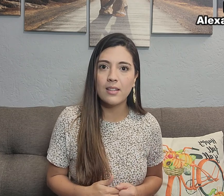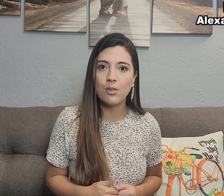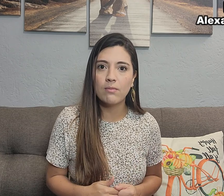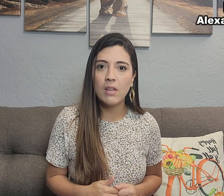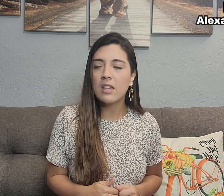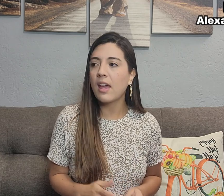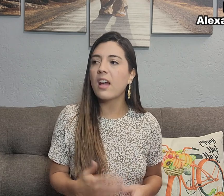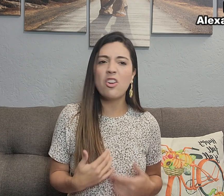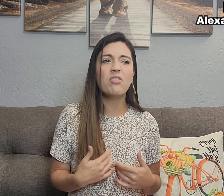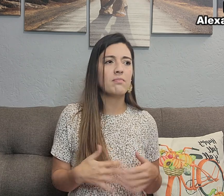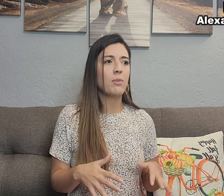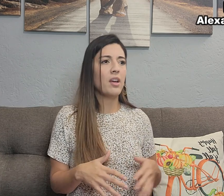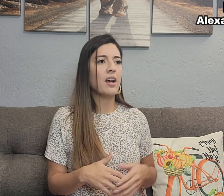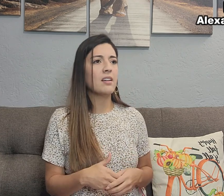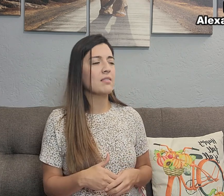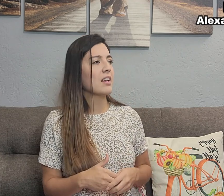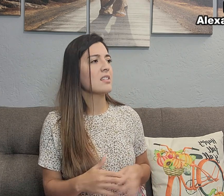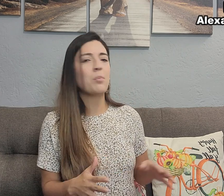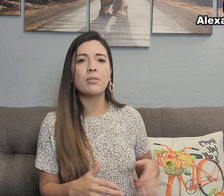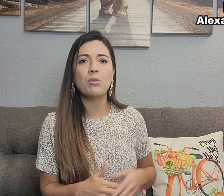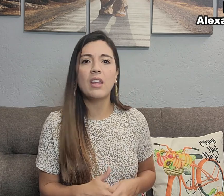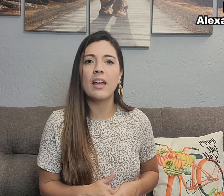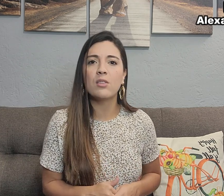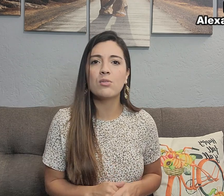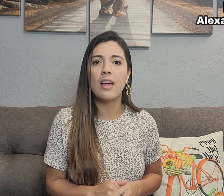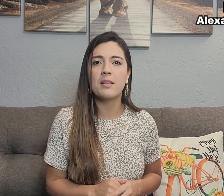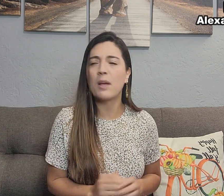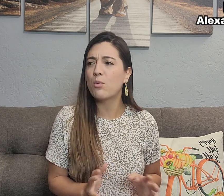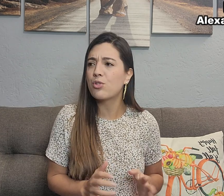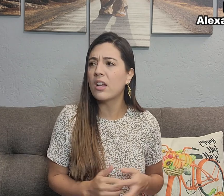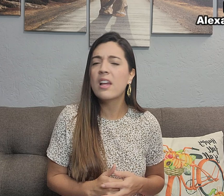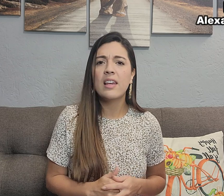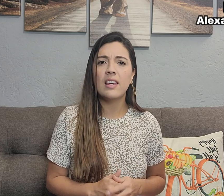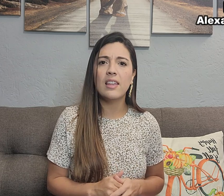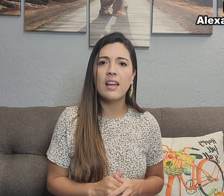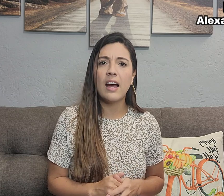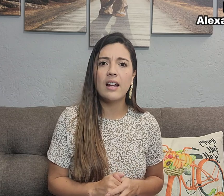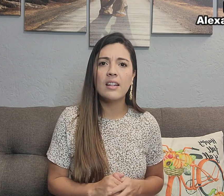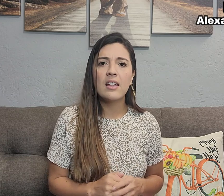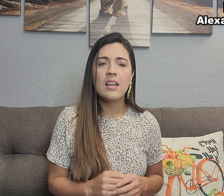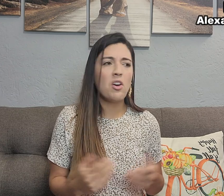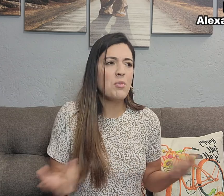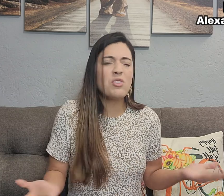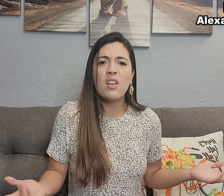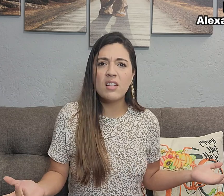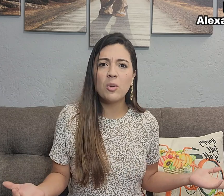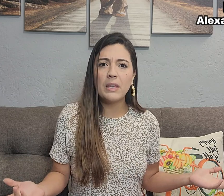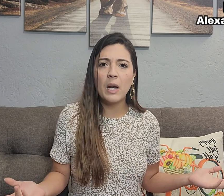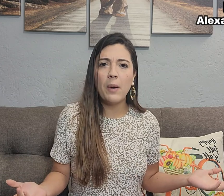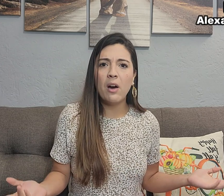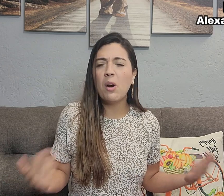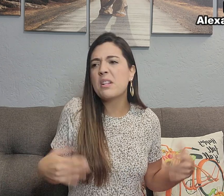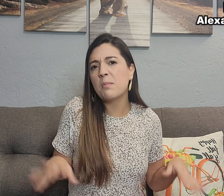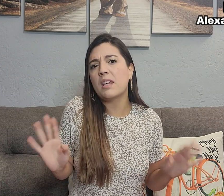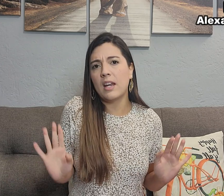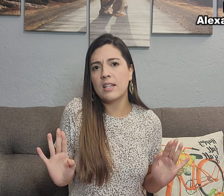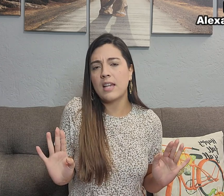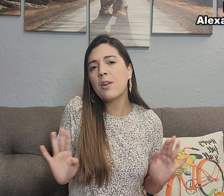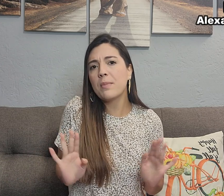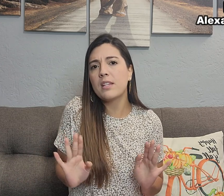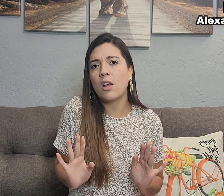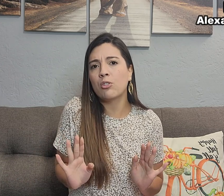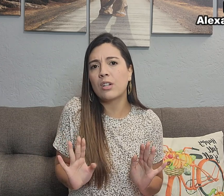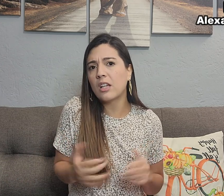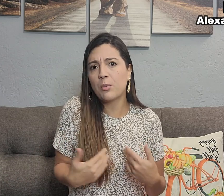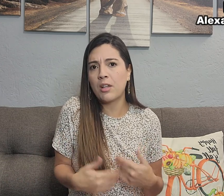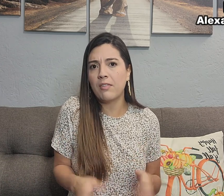presidente hace eso? Que diga, no, voy a darles la oportunidad de que ustedes me juzguen y digan cómo estoy haciendo mi trabajo, a ver si me quieren echar